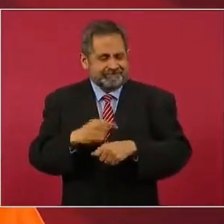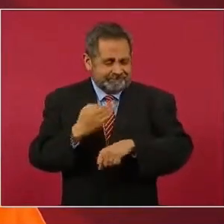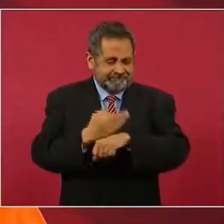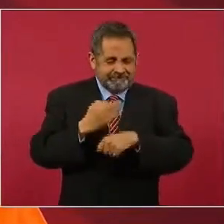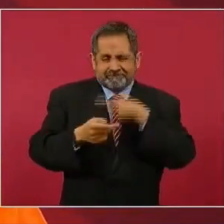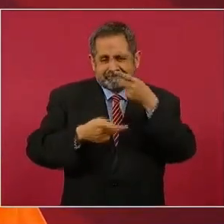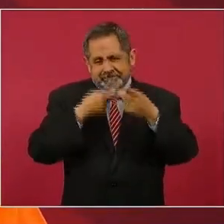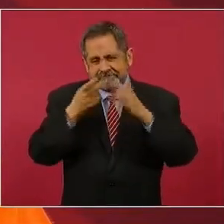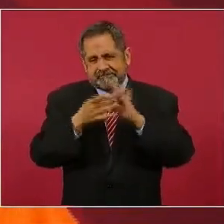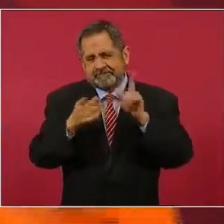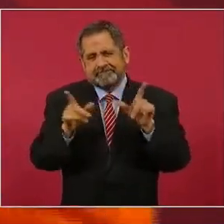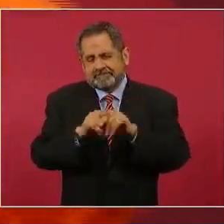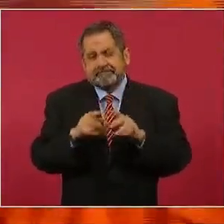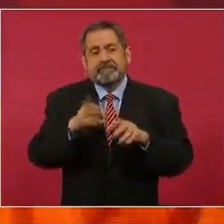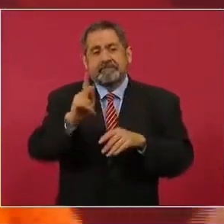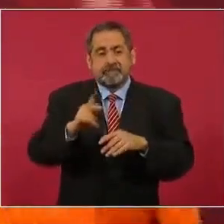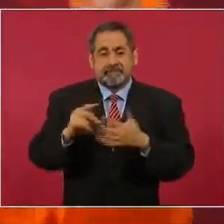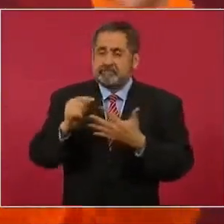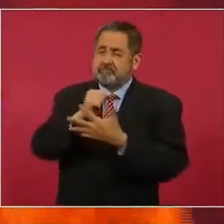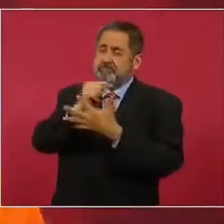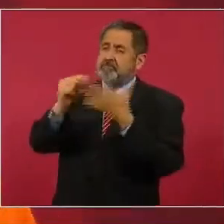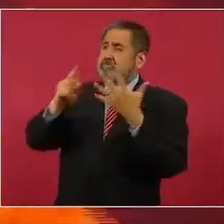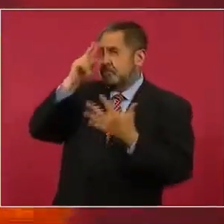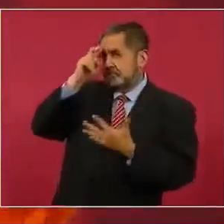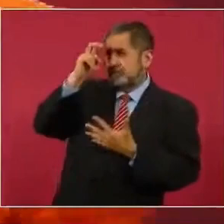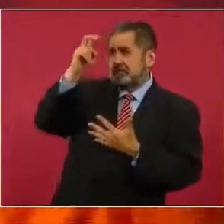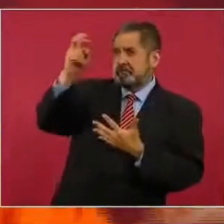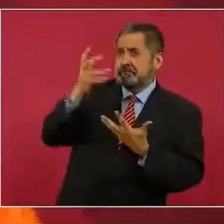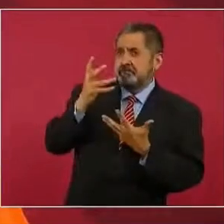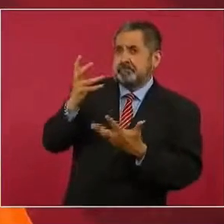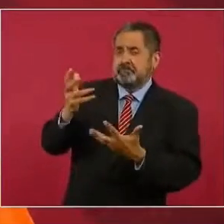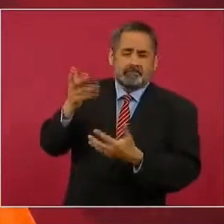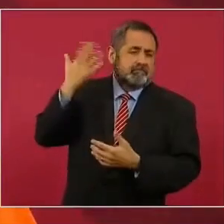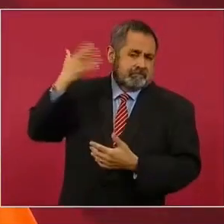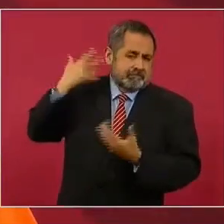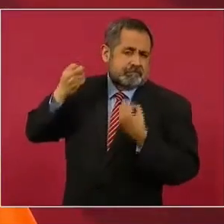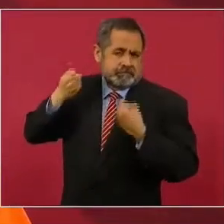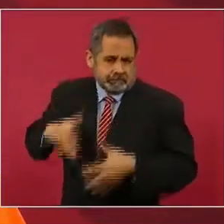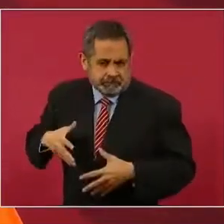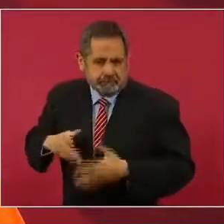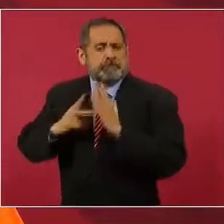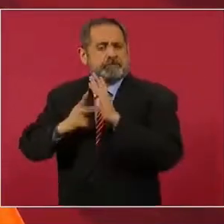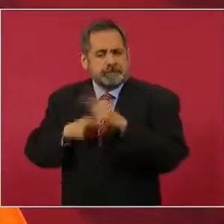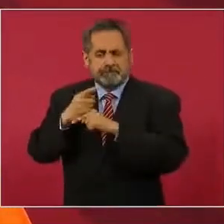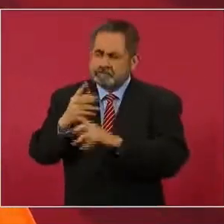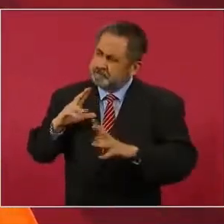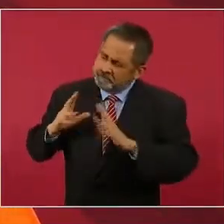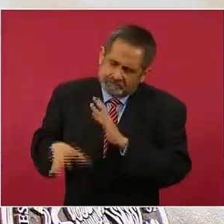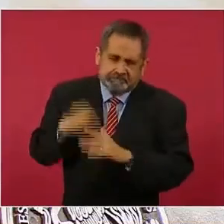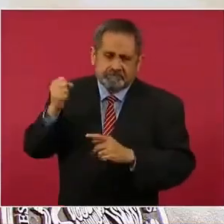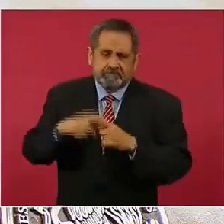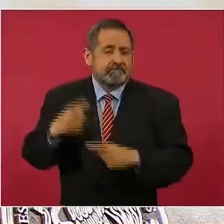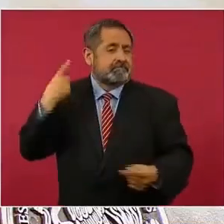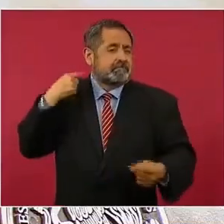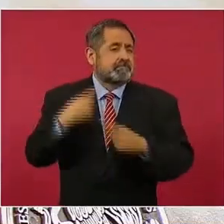externar, pero hablar de lo añorado, de lo quinista, es lo que perdimos en 30 años.